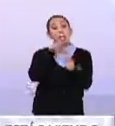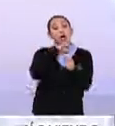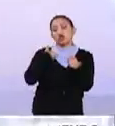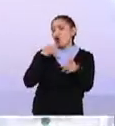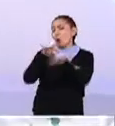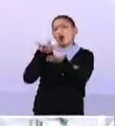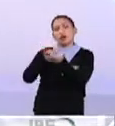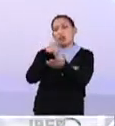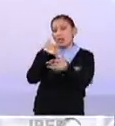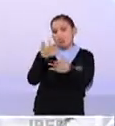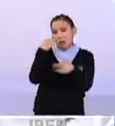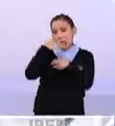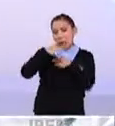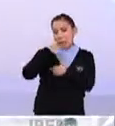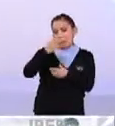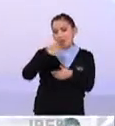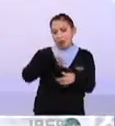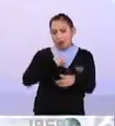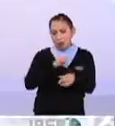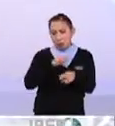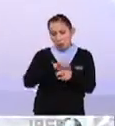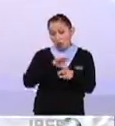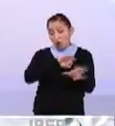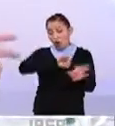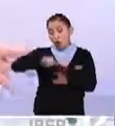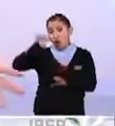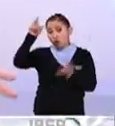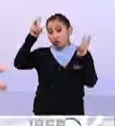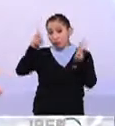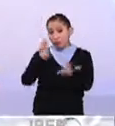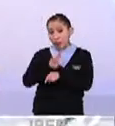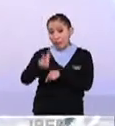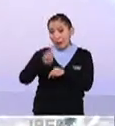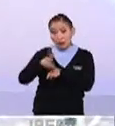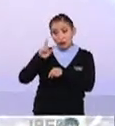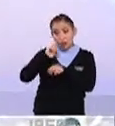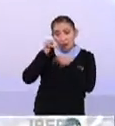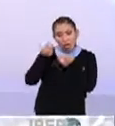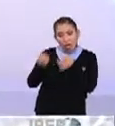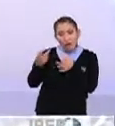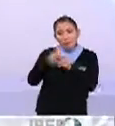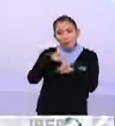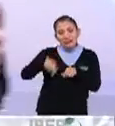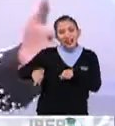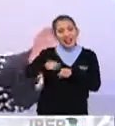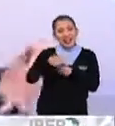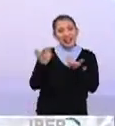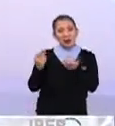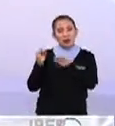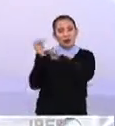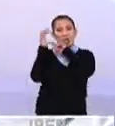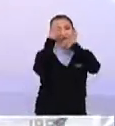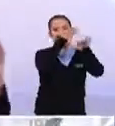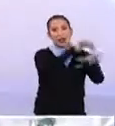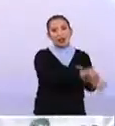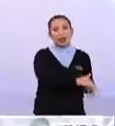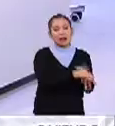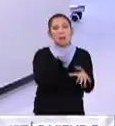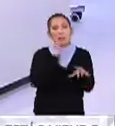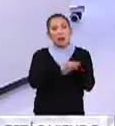estadounidense. Otra es la situación de Venezuela, por supuesto, también está distrayendo mucho la atención de lo que está sucediendo con el éxodo, ese